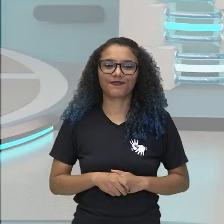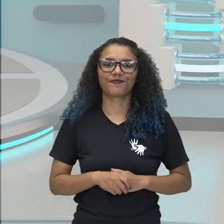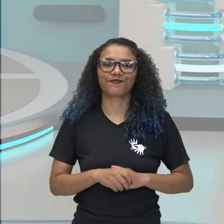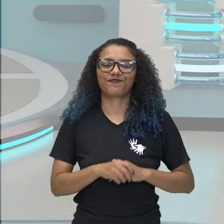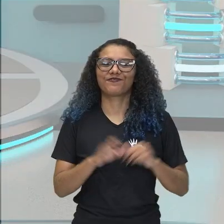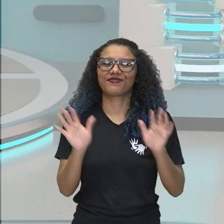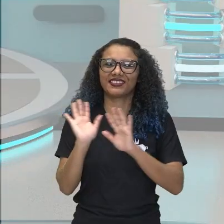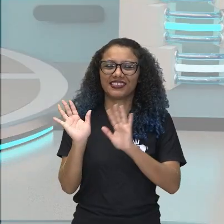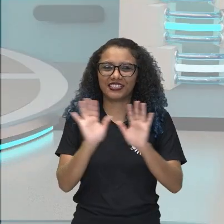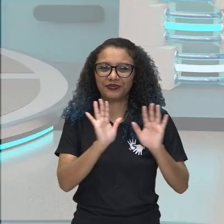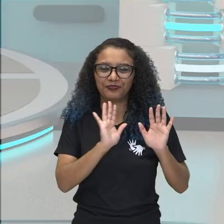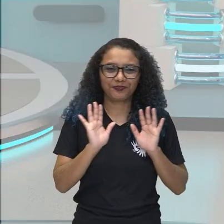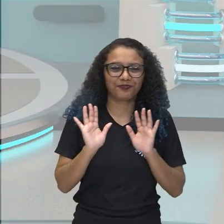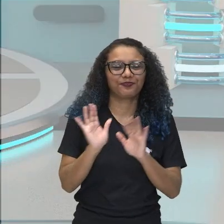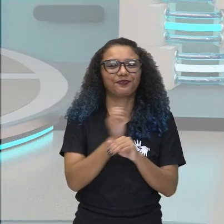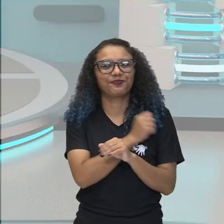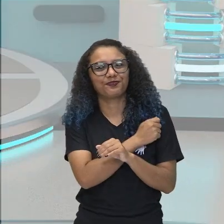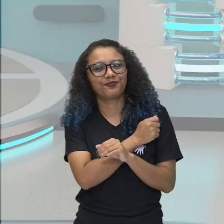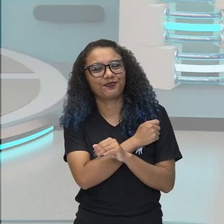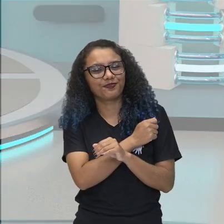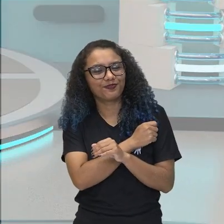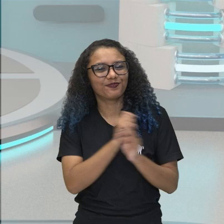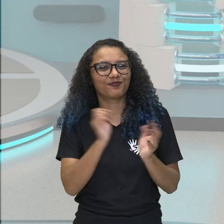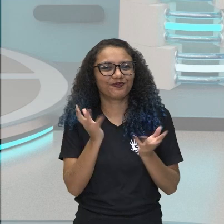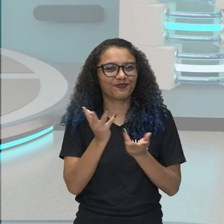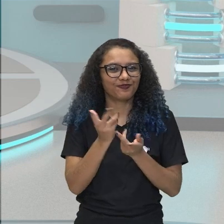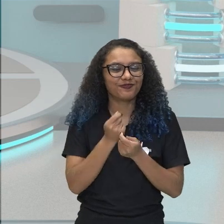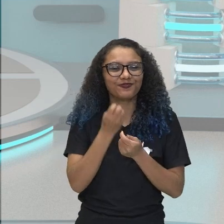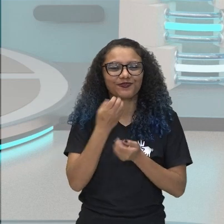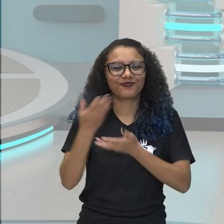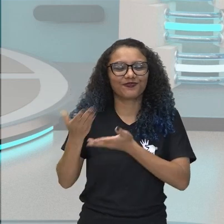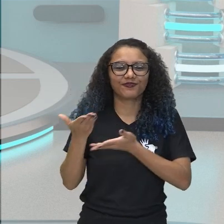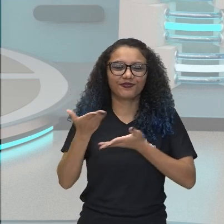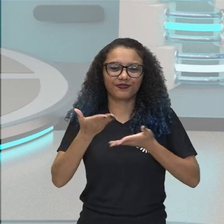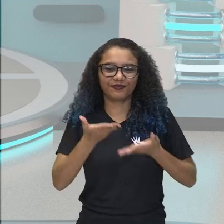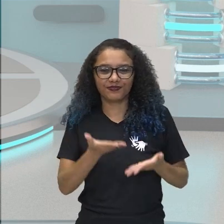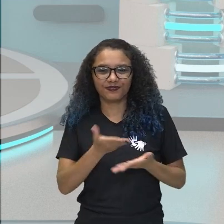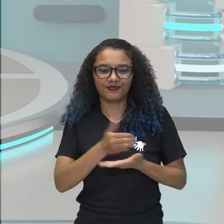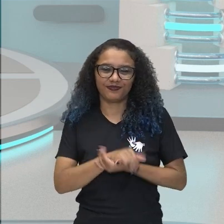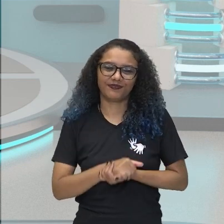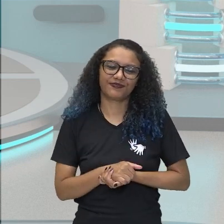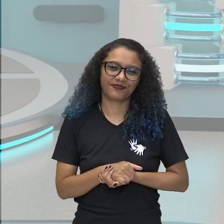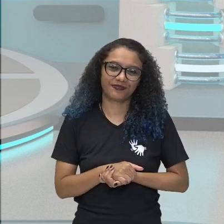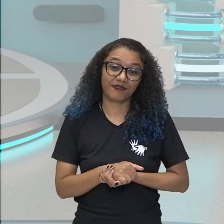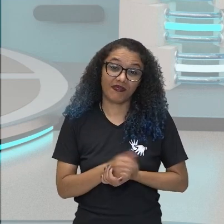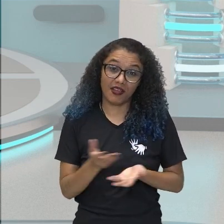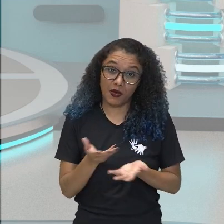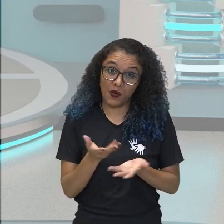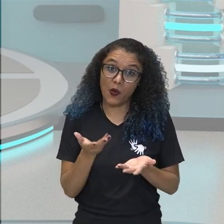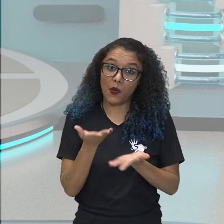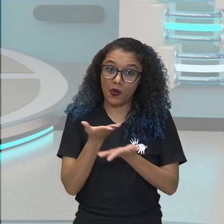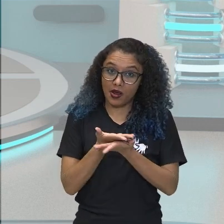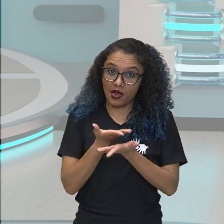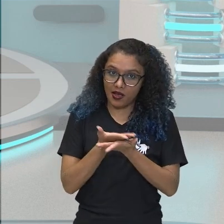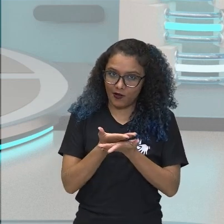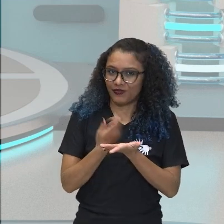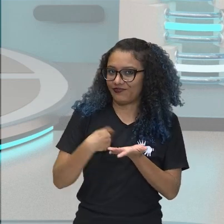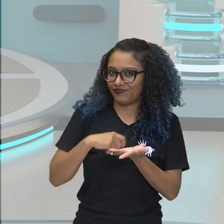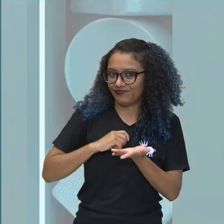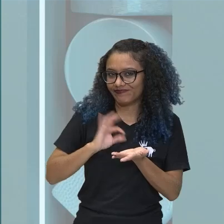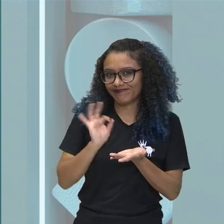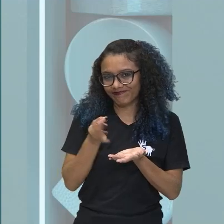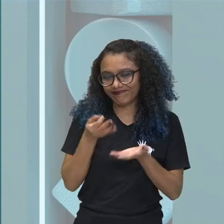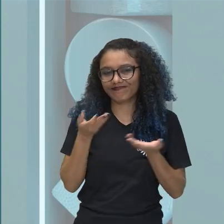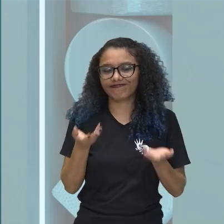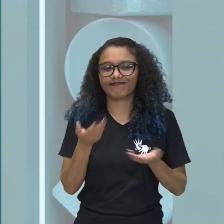Hola, hola, queridos estudiantes, sean todos muy bienvenidos a nuestra clase de lengua española.